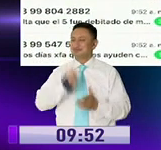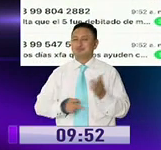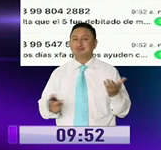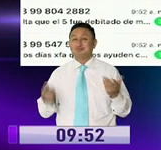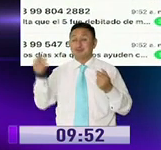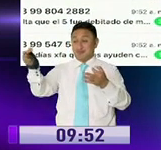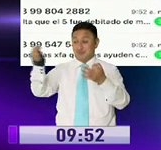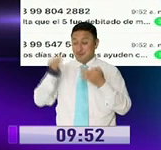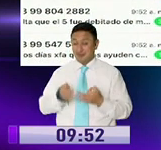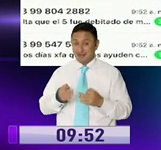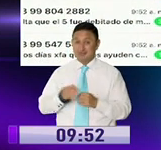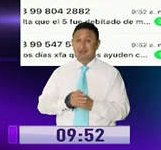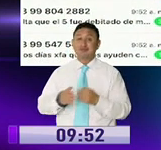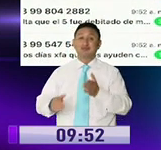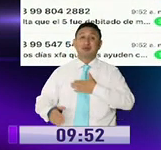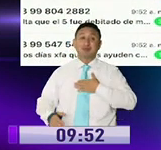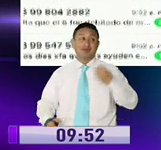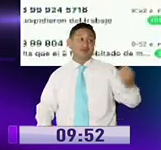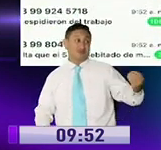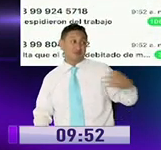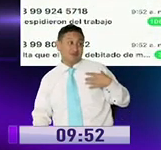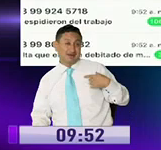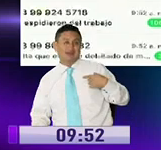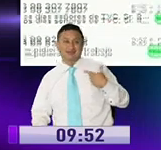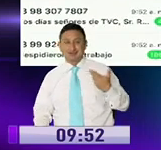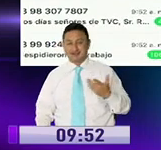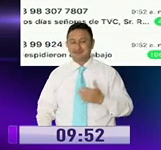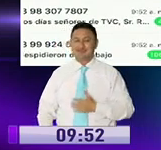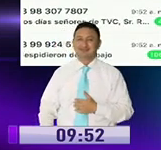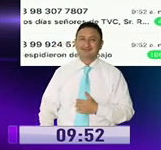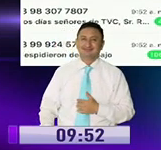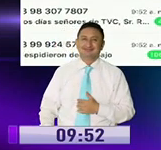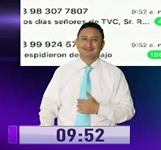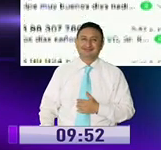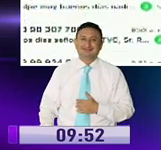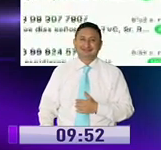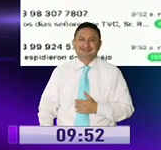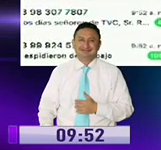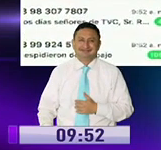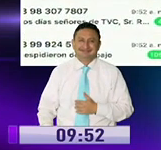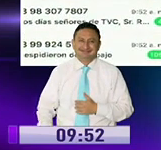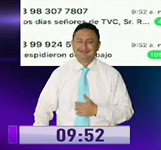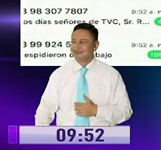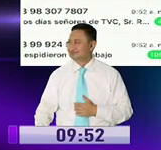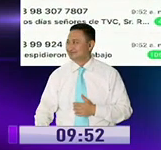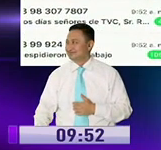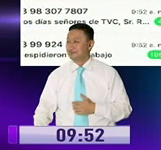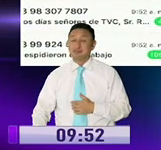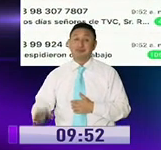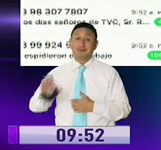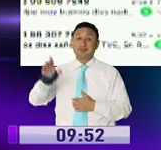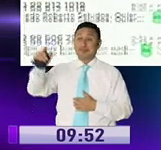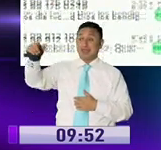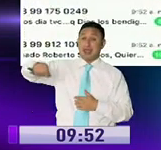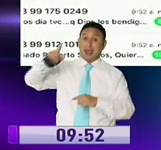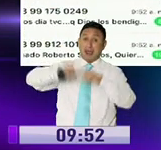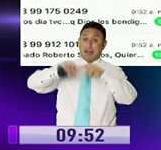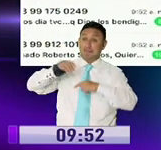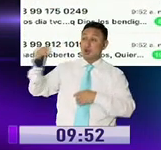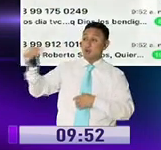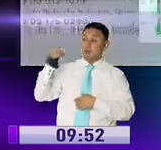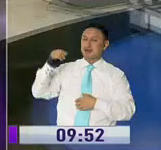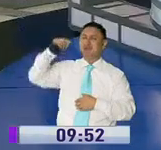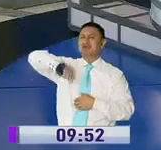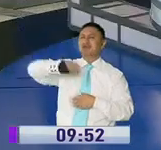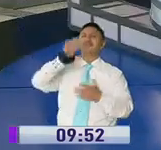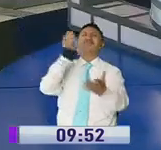Allá no llega el virus. A mí me lo dijeron. Además estoy afuerita, estamos respetando el metro. A mí me lo dijeron. Pero allí en el